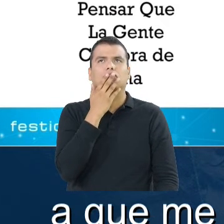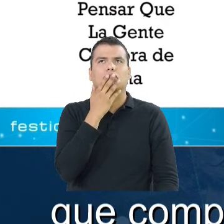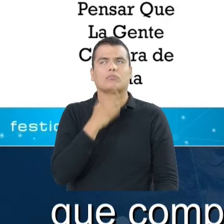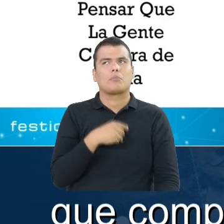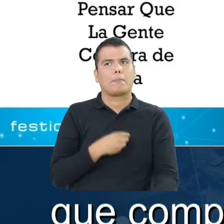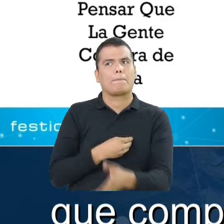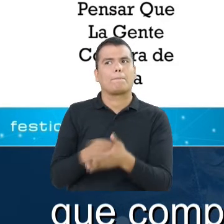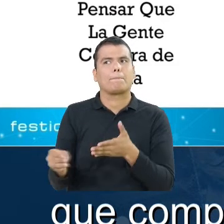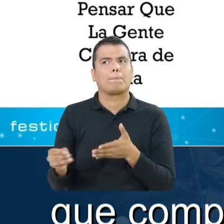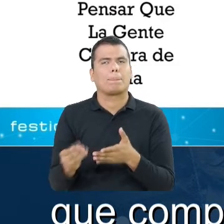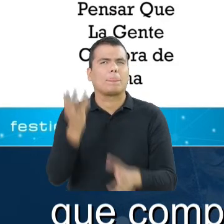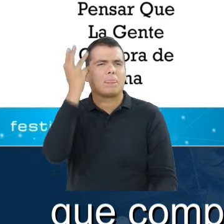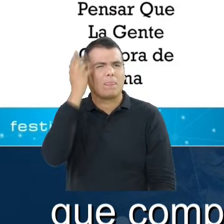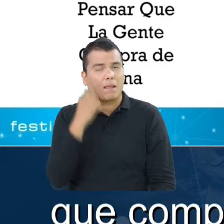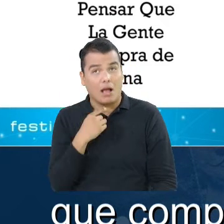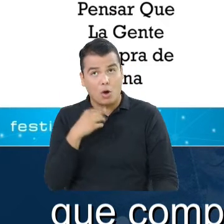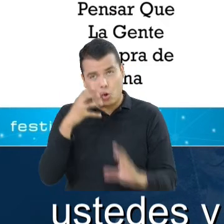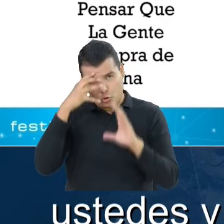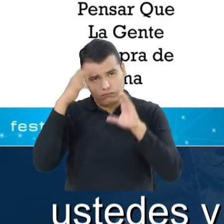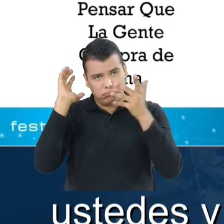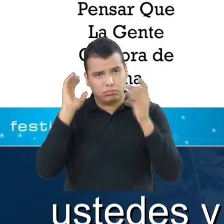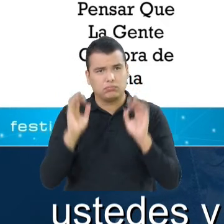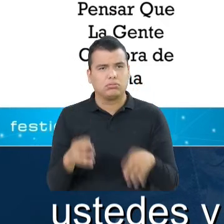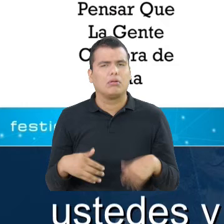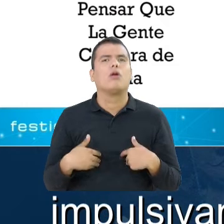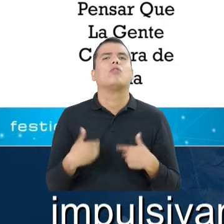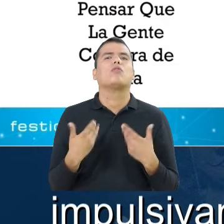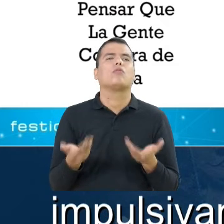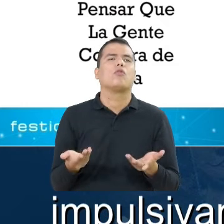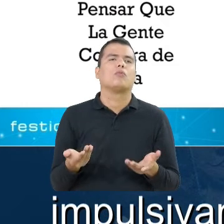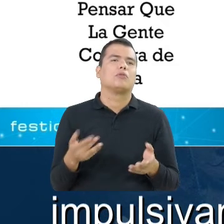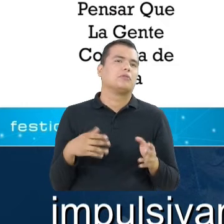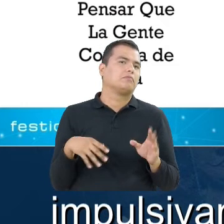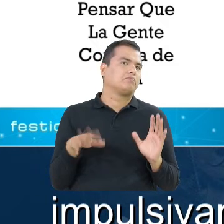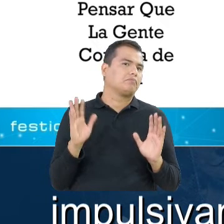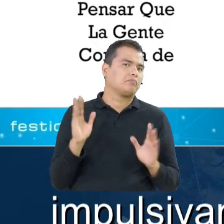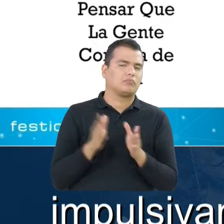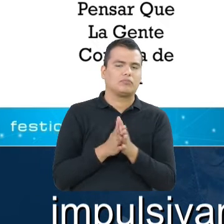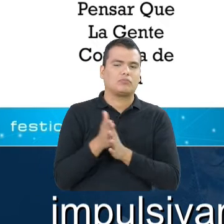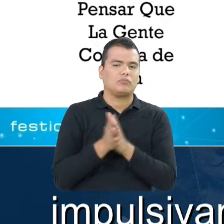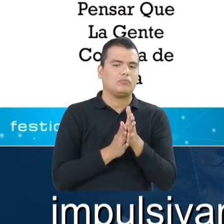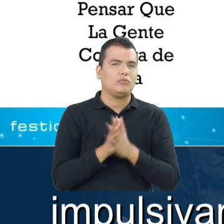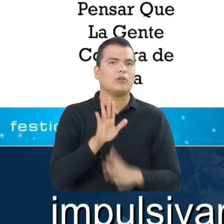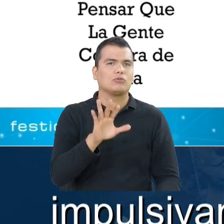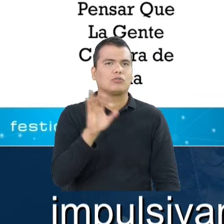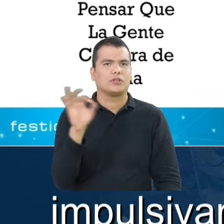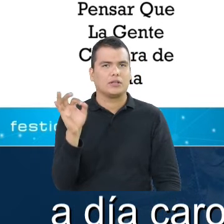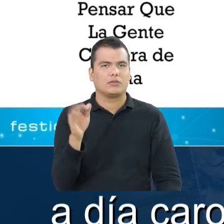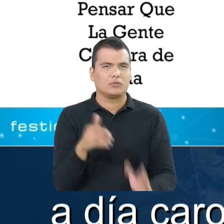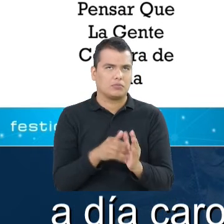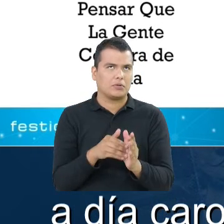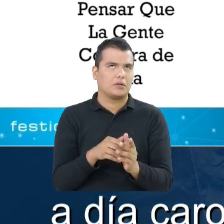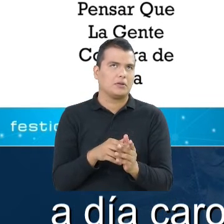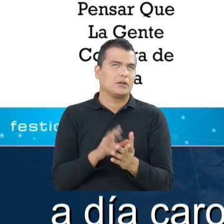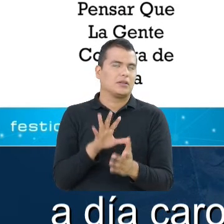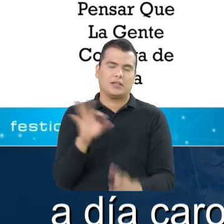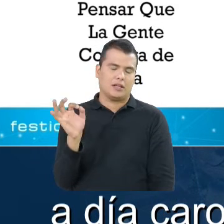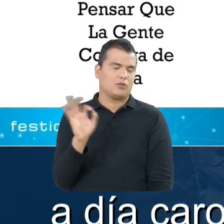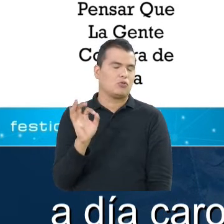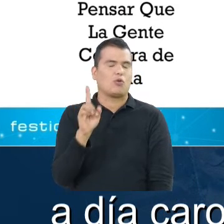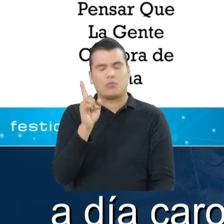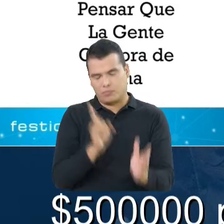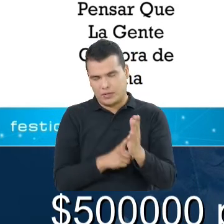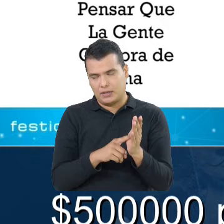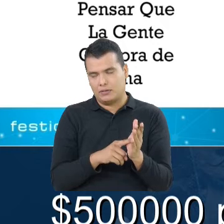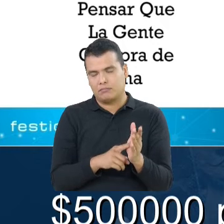ustedes compran en el día a día? Claro, cuando es una chocolatina de 500, 1000 pesos, puede pasar. Pero si yo estoy vendiendo un producto de 100 mil